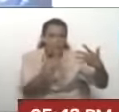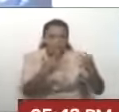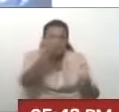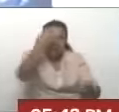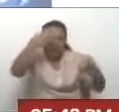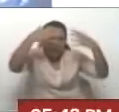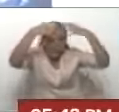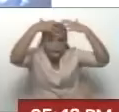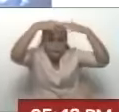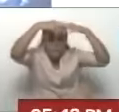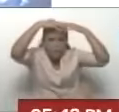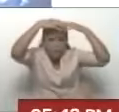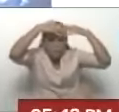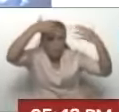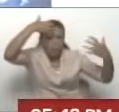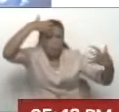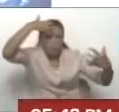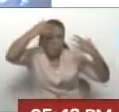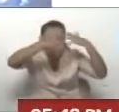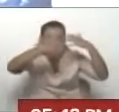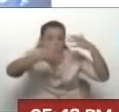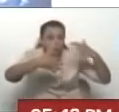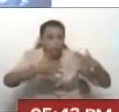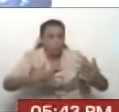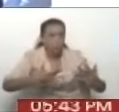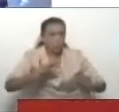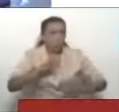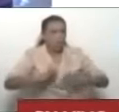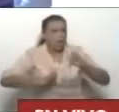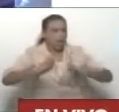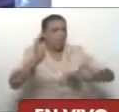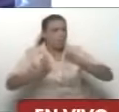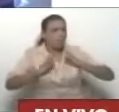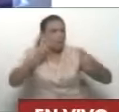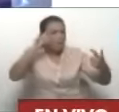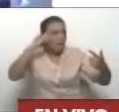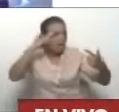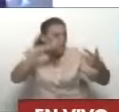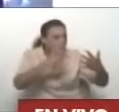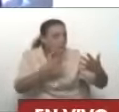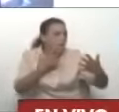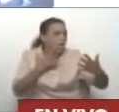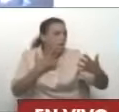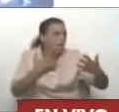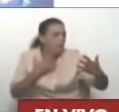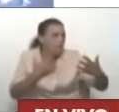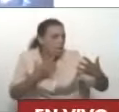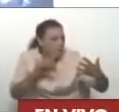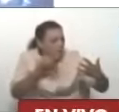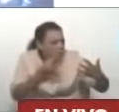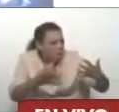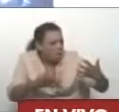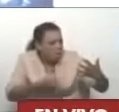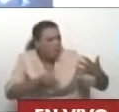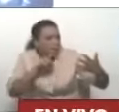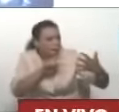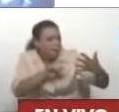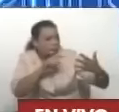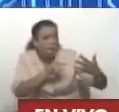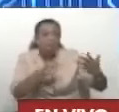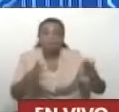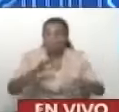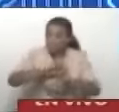llegando y te generan picos emocionales. Eso lo he conversado mucho con un colega tuyo, Jorge